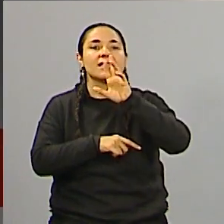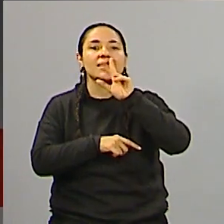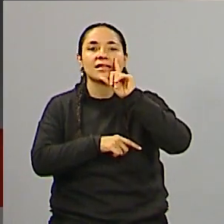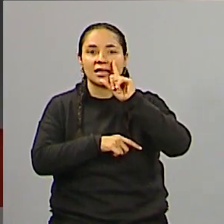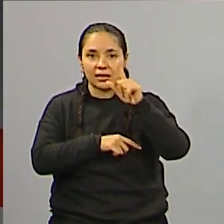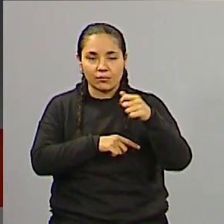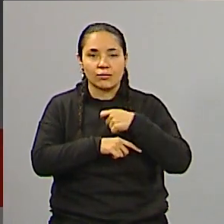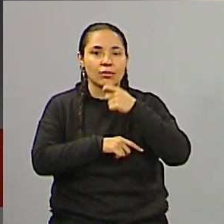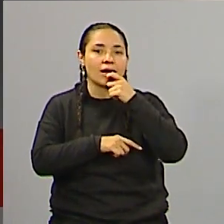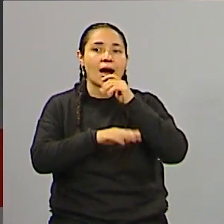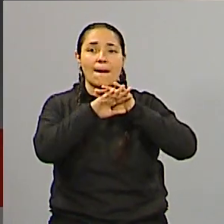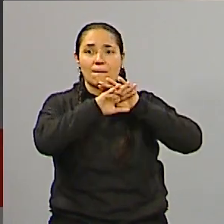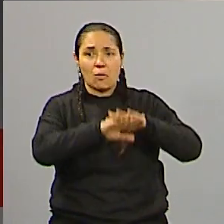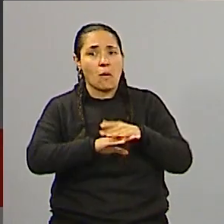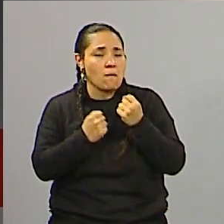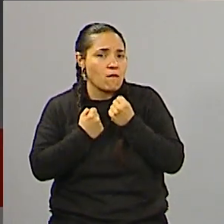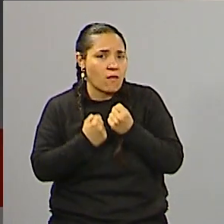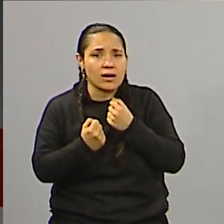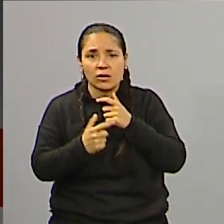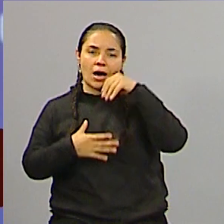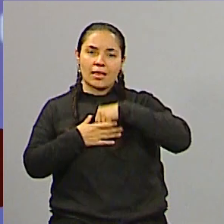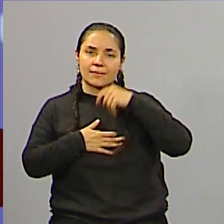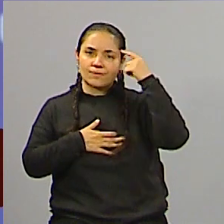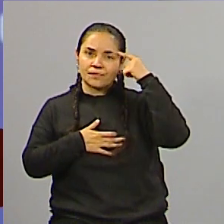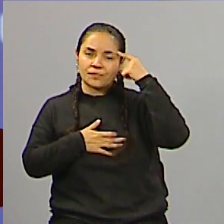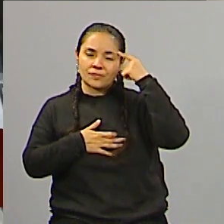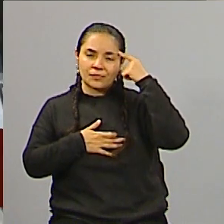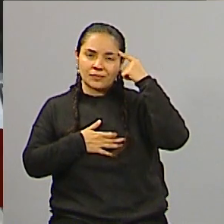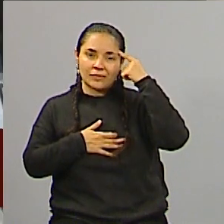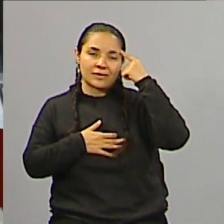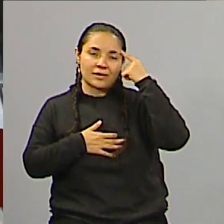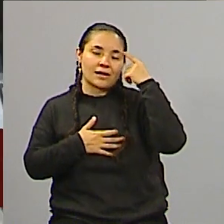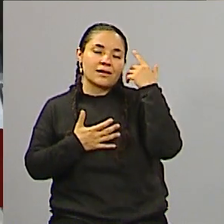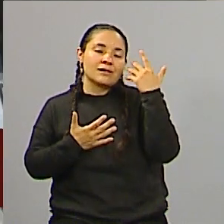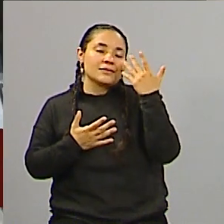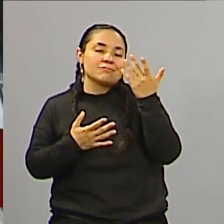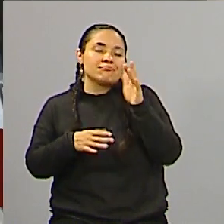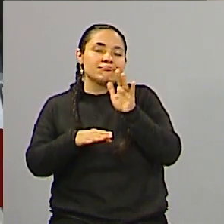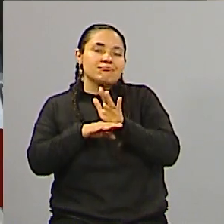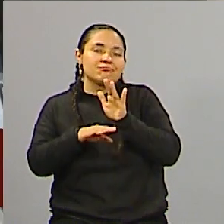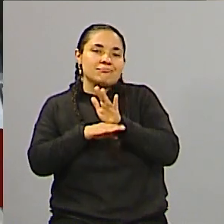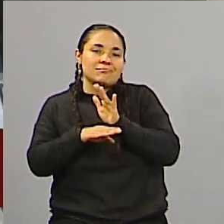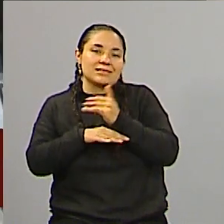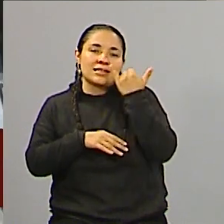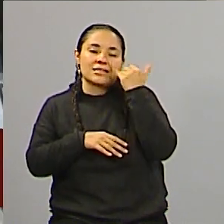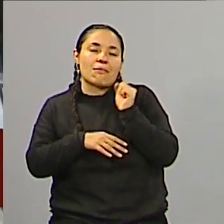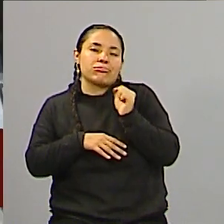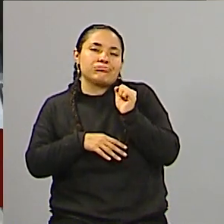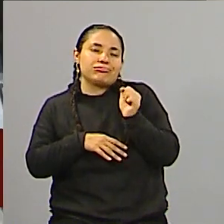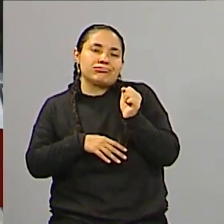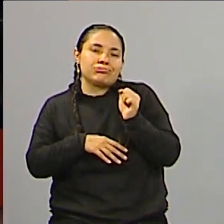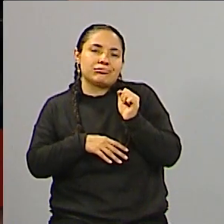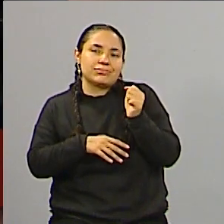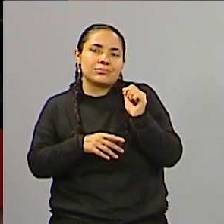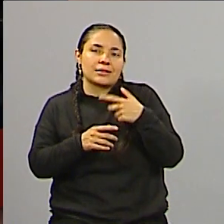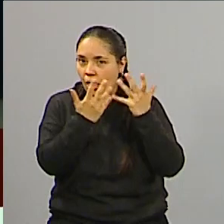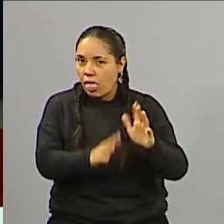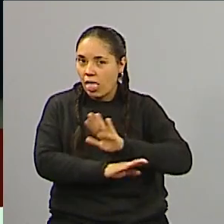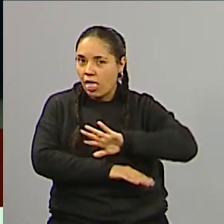se está posicionando muy fuertemente como Luis Petri y no tiene ese apoyo de fondos y no se ve una campaña